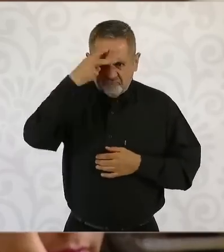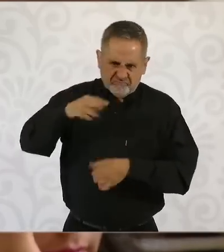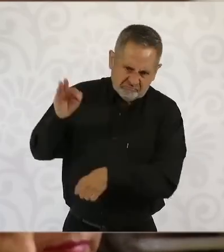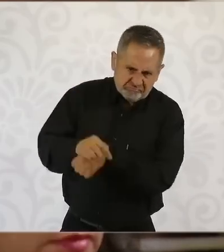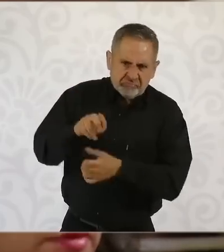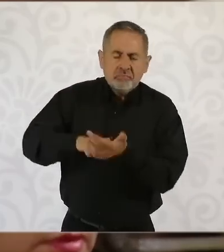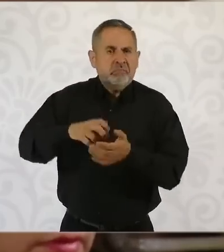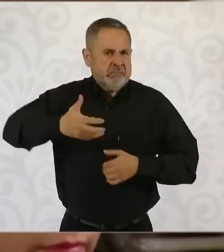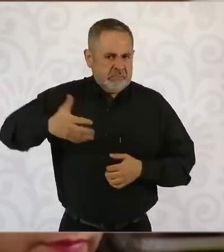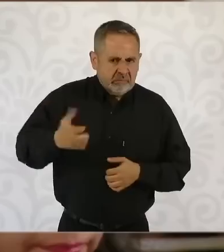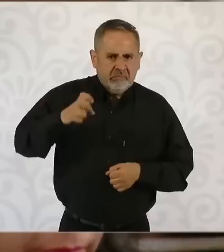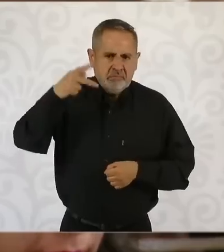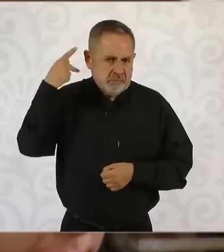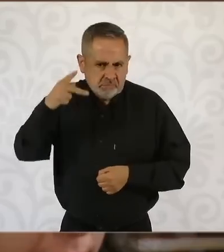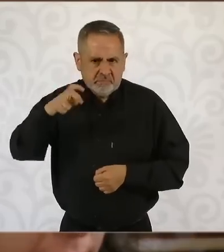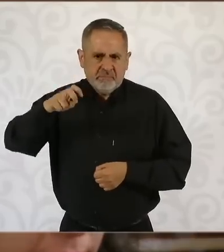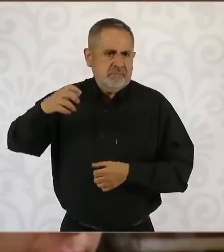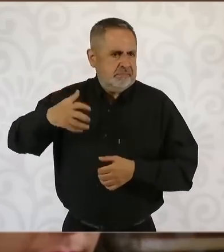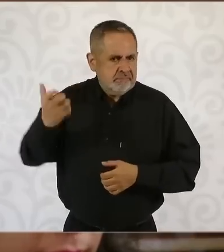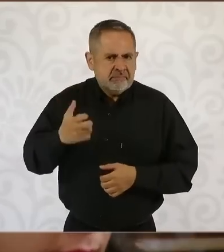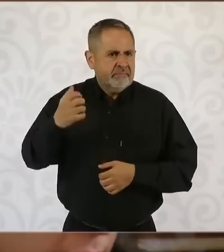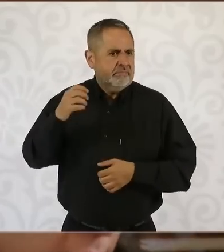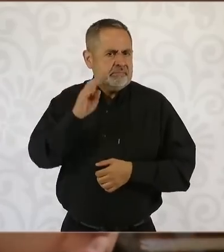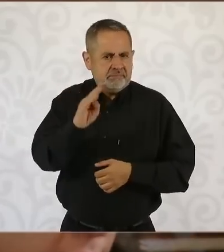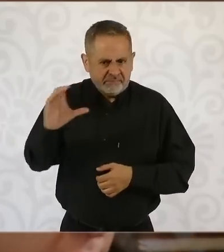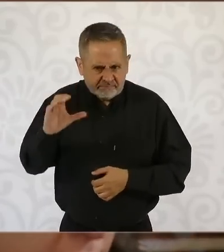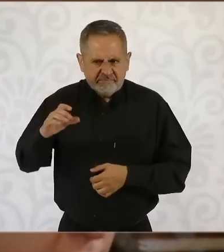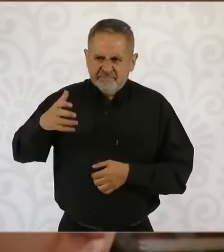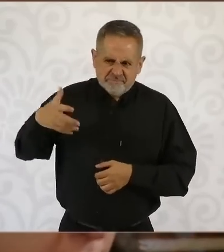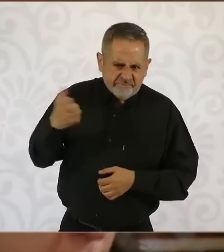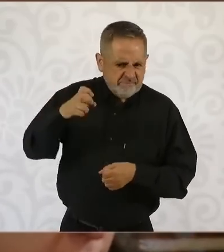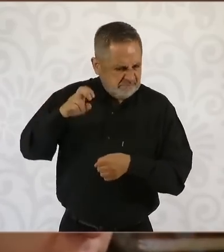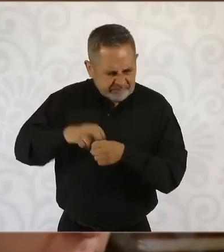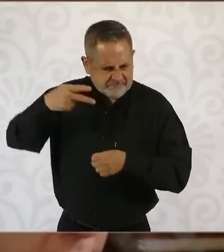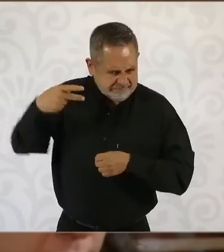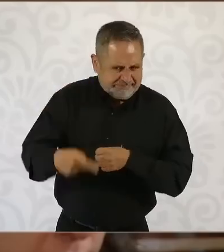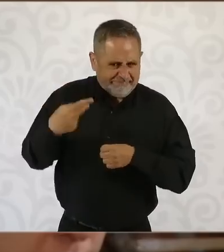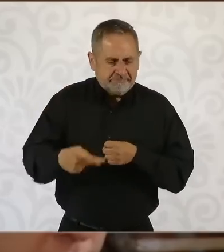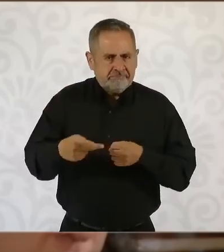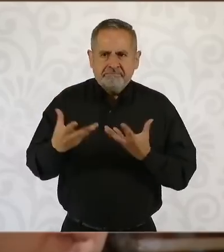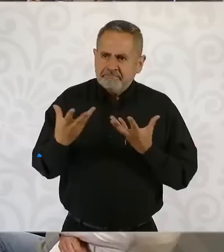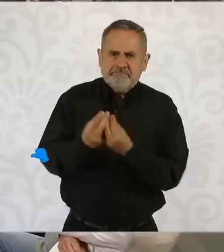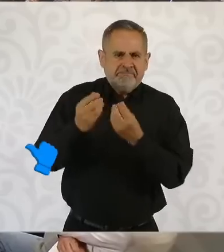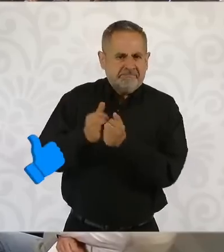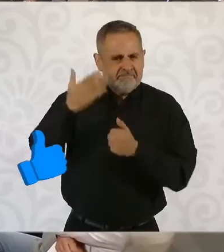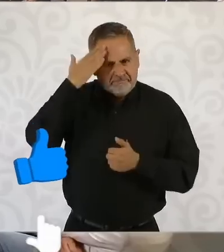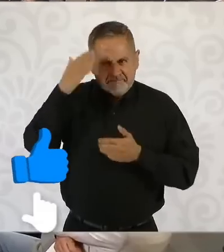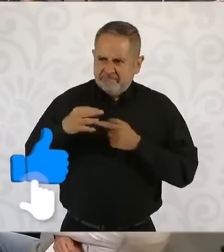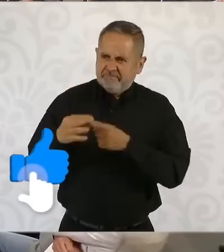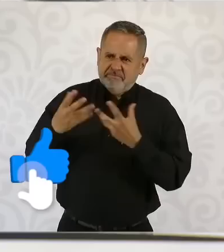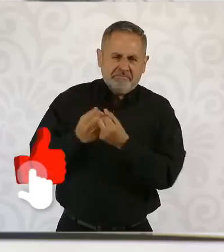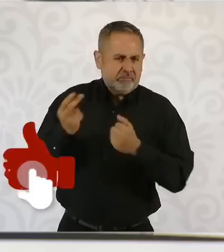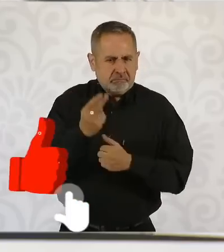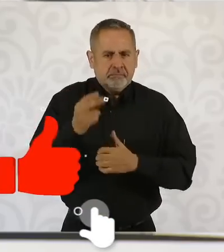hecho en Puebla, hecho en California, etcétera, para contribuir a esta estrategia que usted está encabezando. Hay mucha relación con